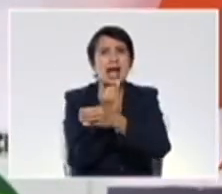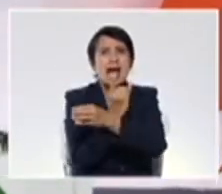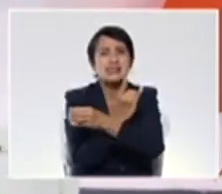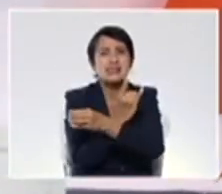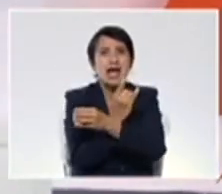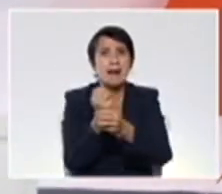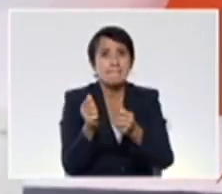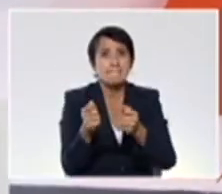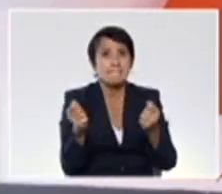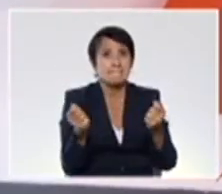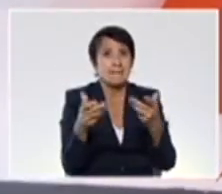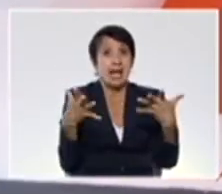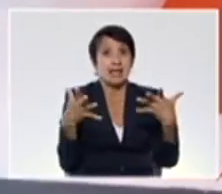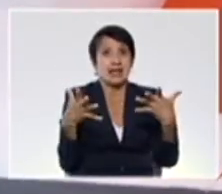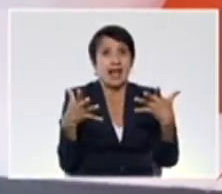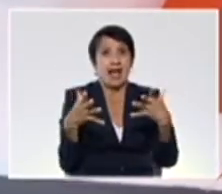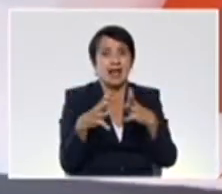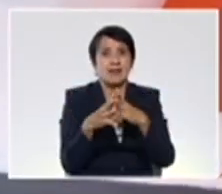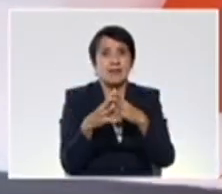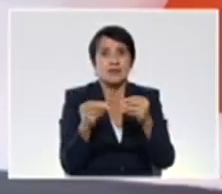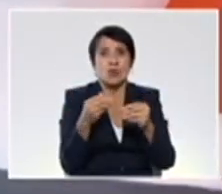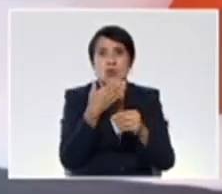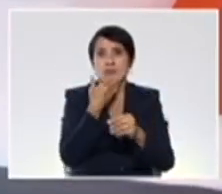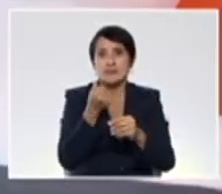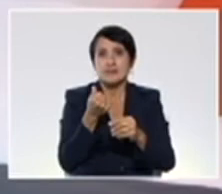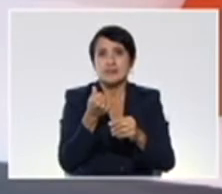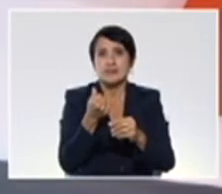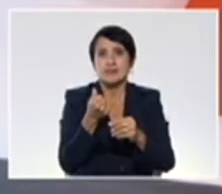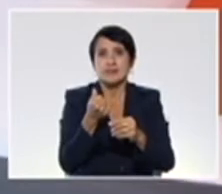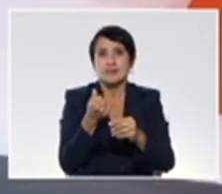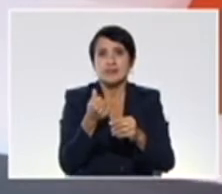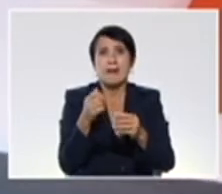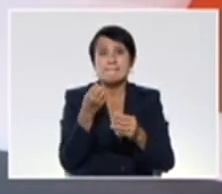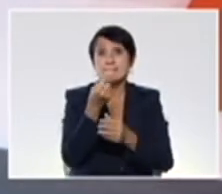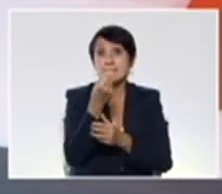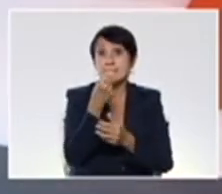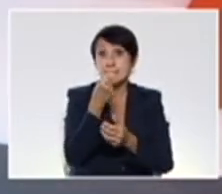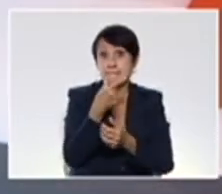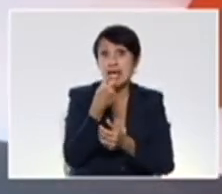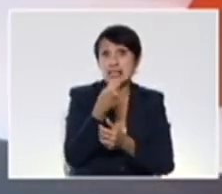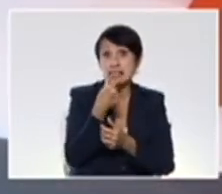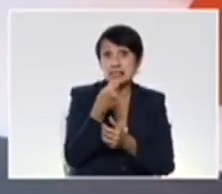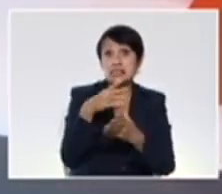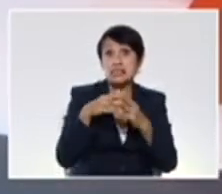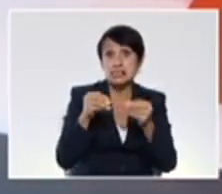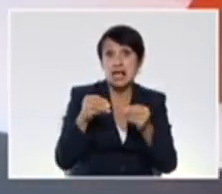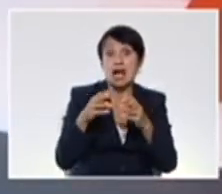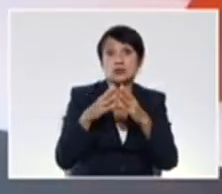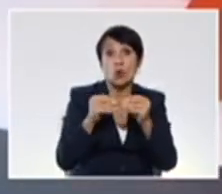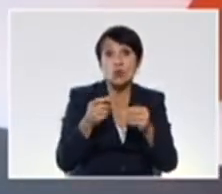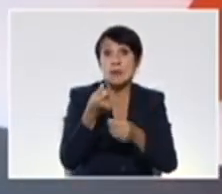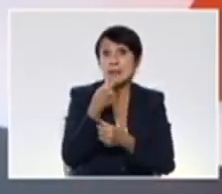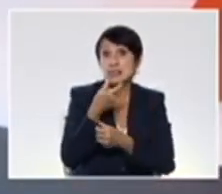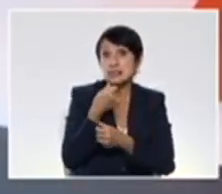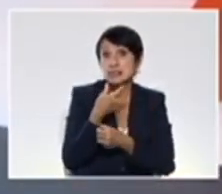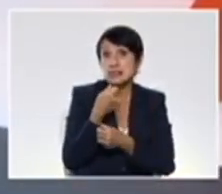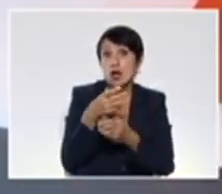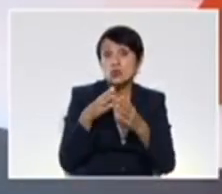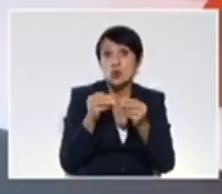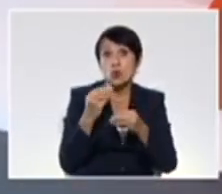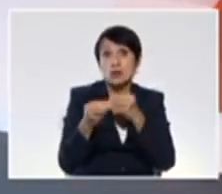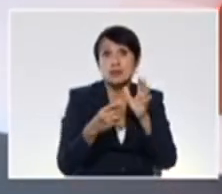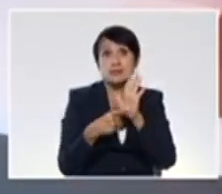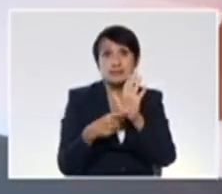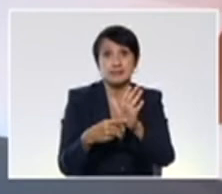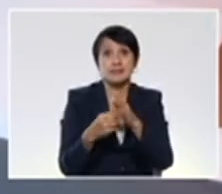mágica, maravillosa, que presenta desde lo medicinal y desde la cosmetología alternativas a la